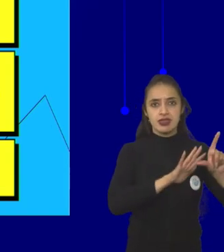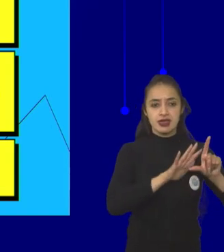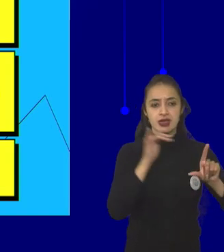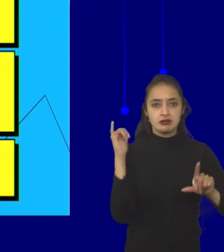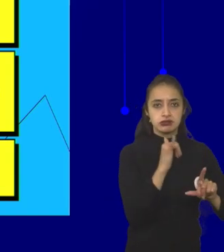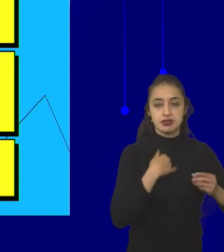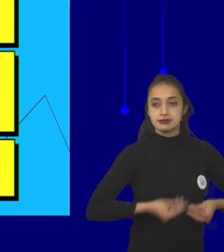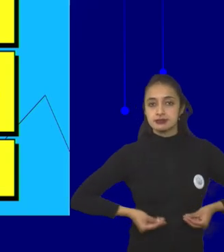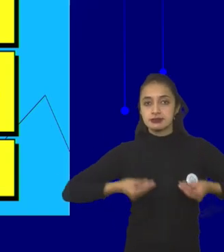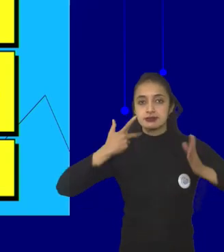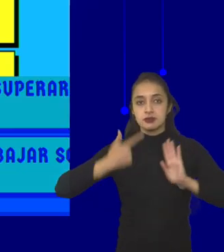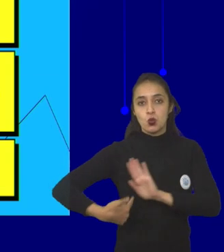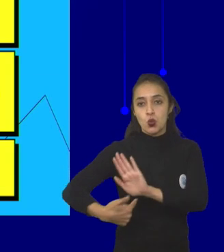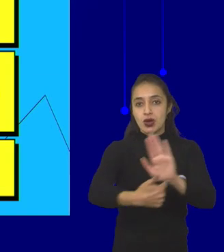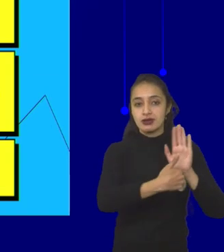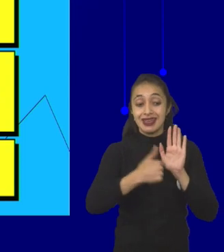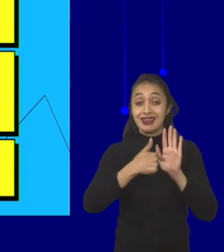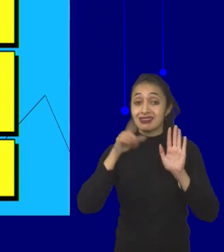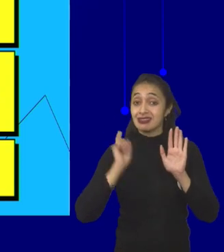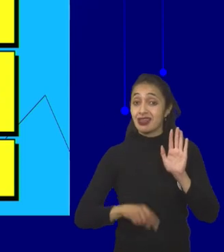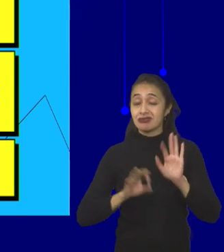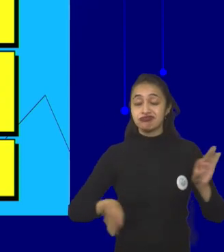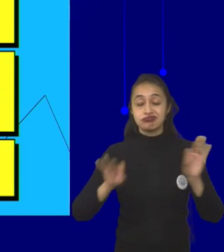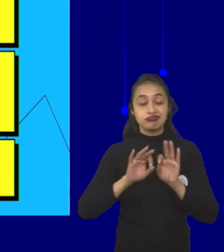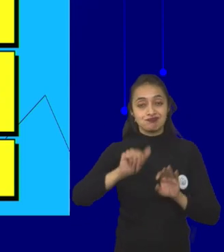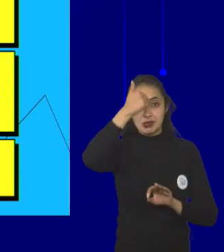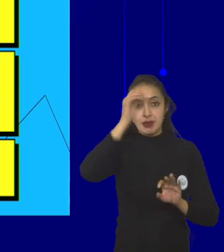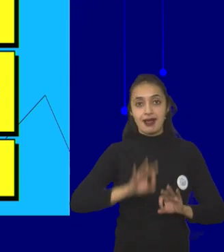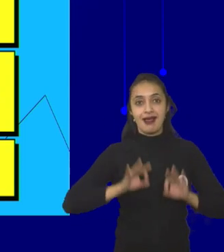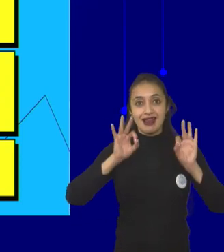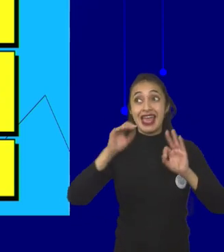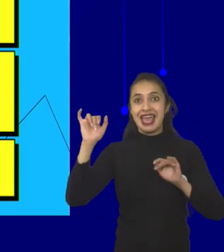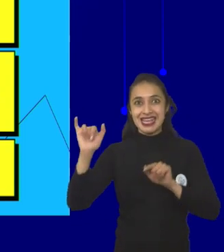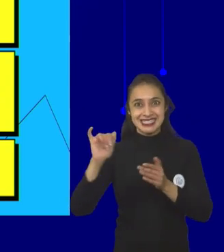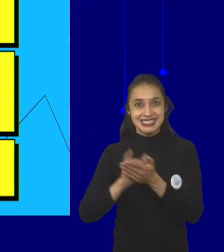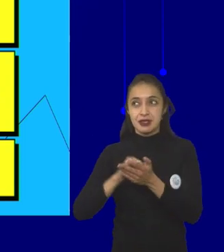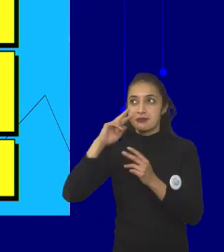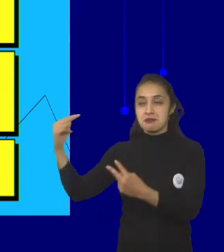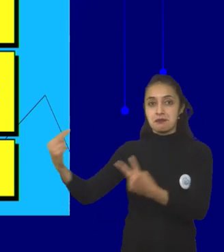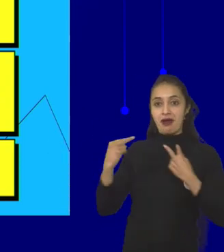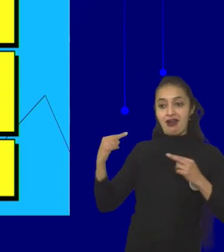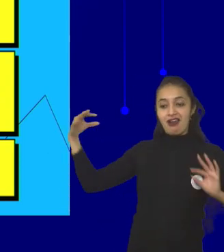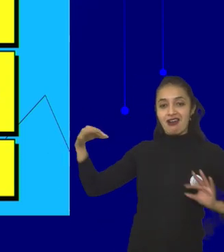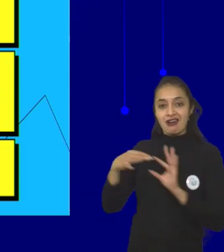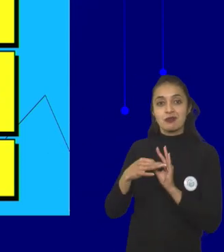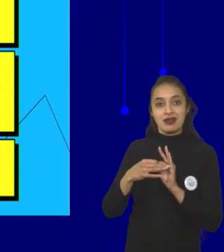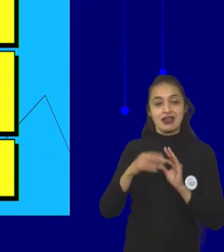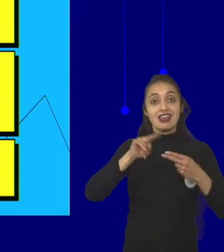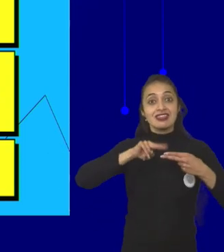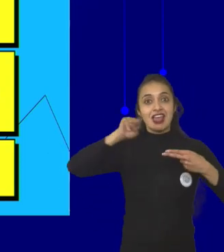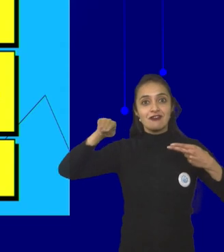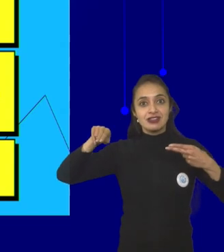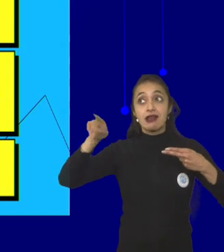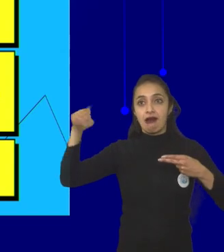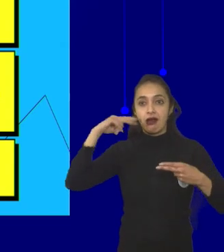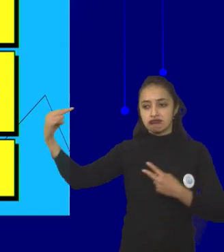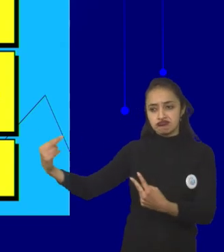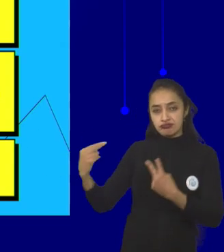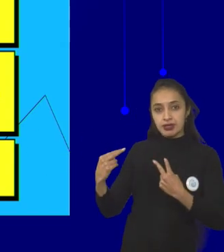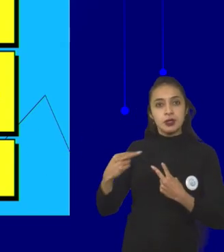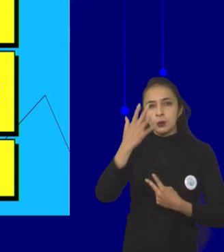entregarle calidad a sus producciones y eso fue lo que vio Netflix. Por eso estamos trabajando con Netflix, porque nosotros